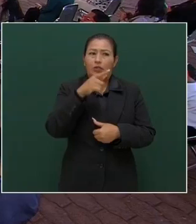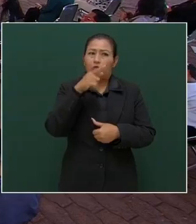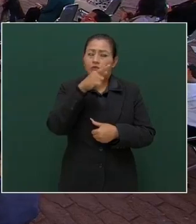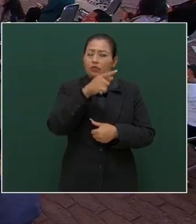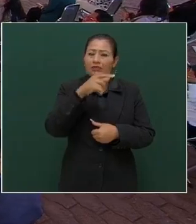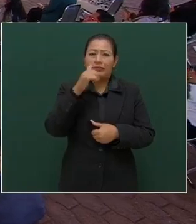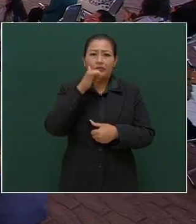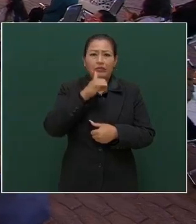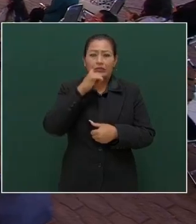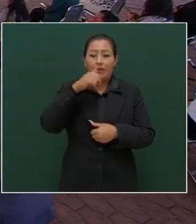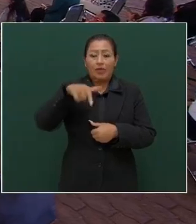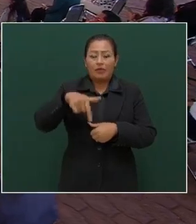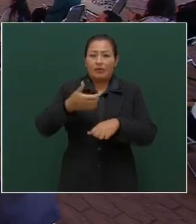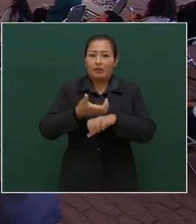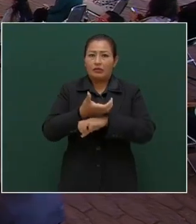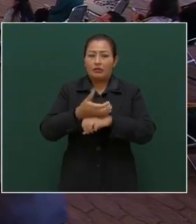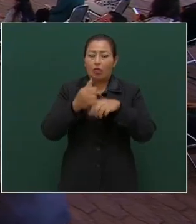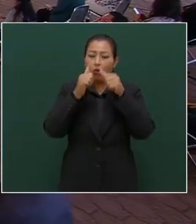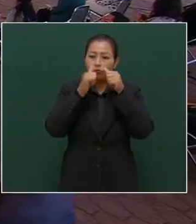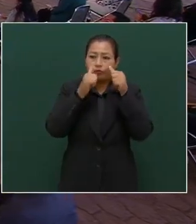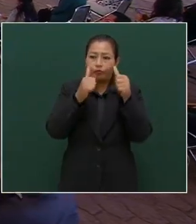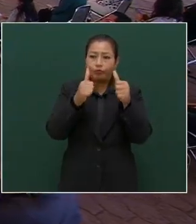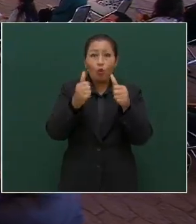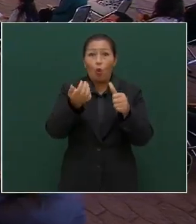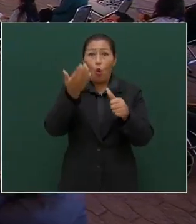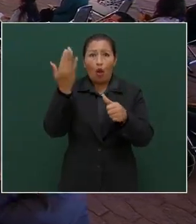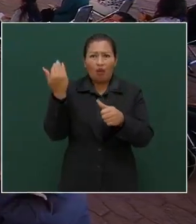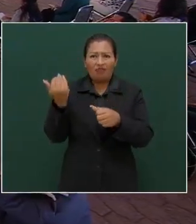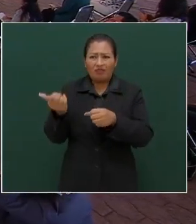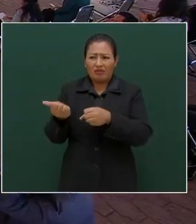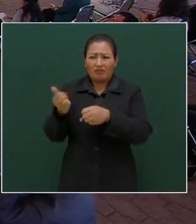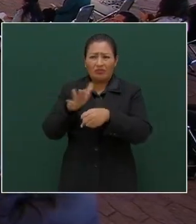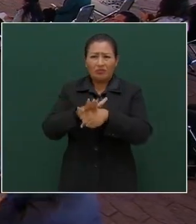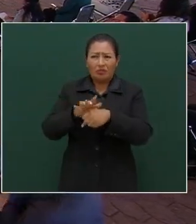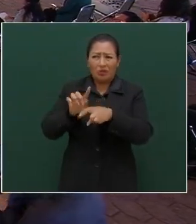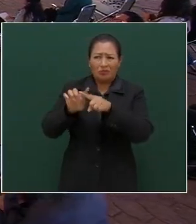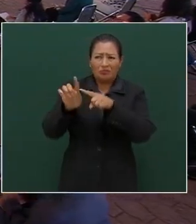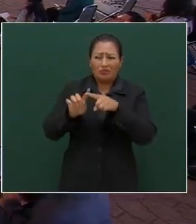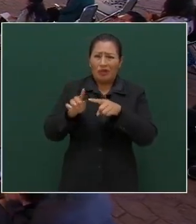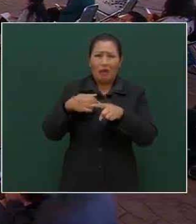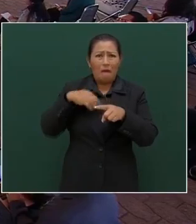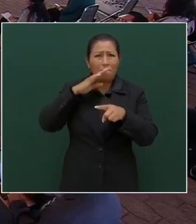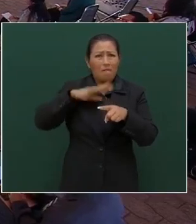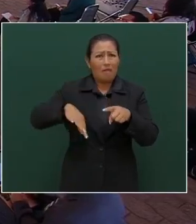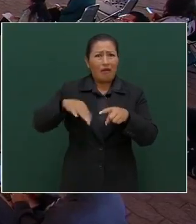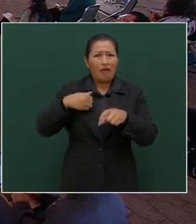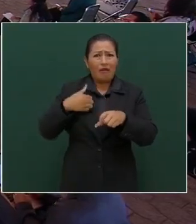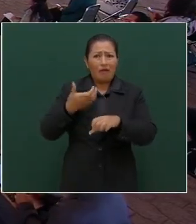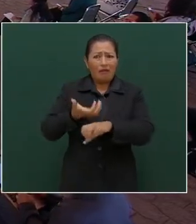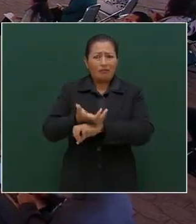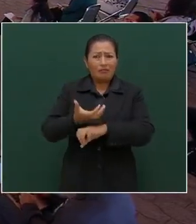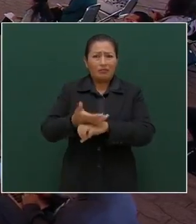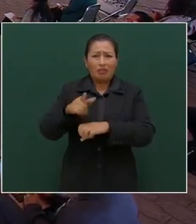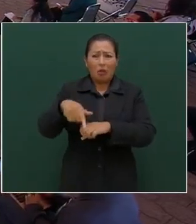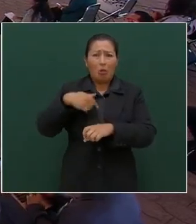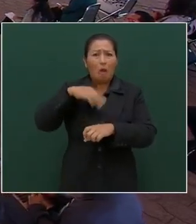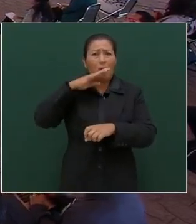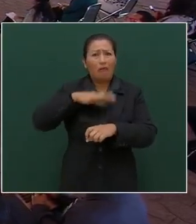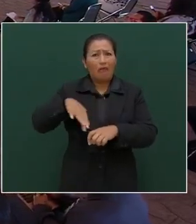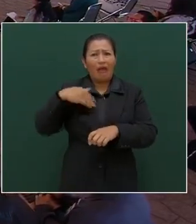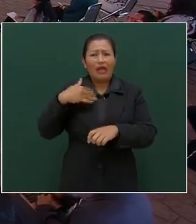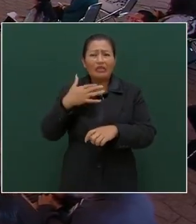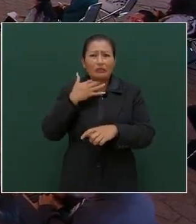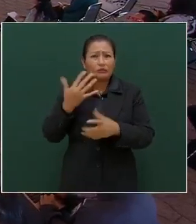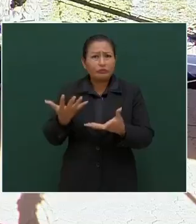para nuestro estado respecto a otras administraciones, que bueno, yo lo resumo esto que nos dejaron el estado en calidad de trepadero de mapaches, más o